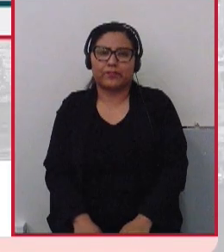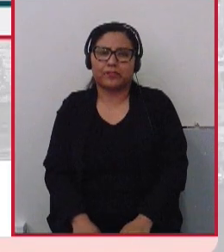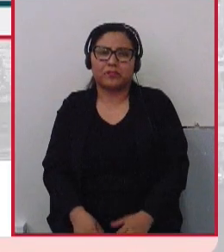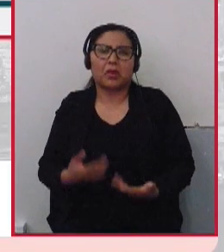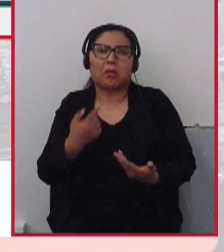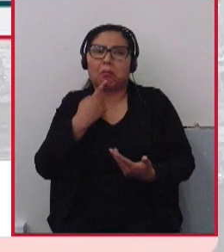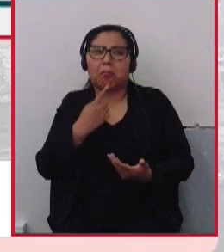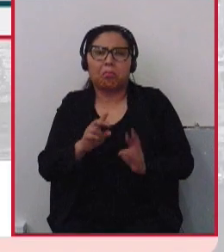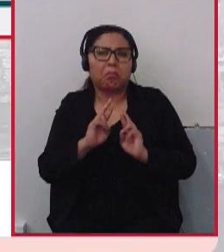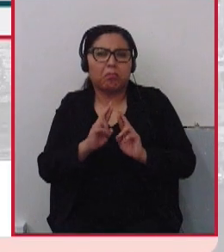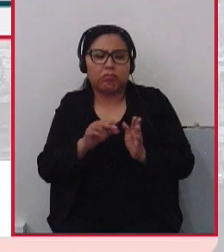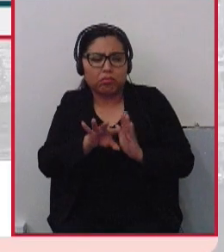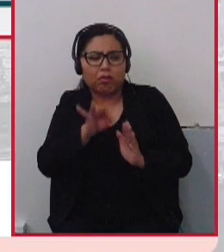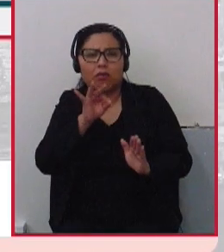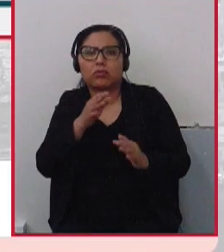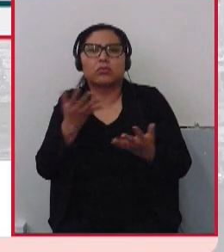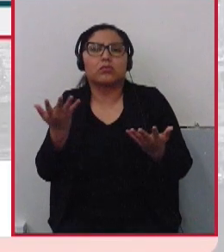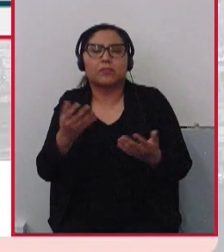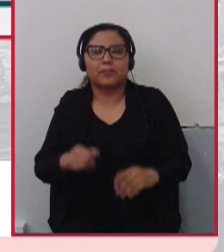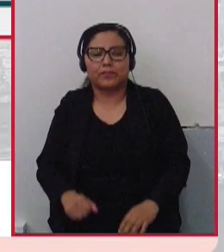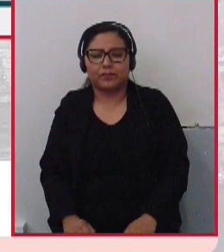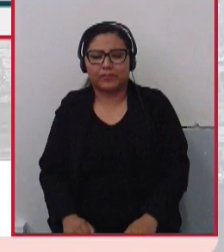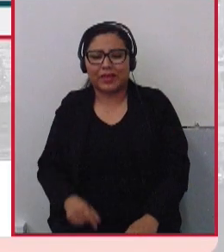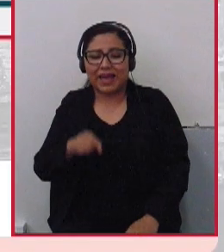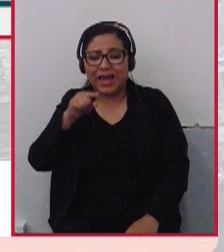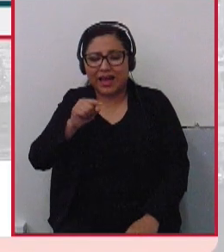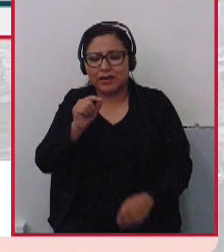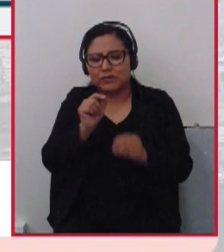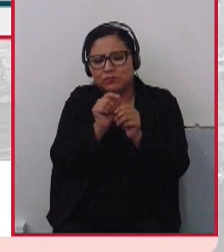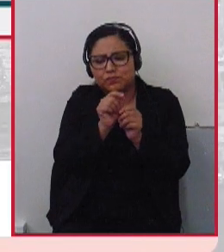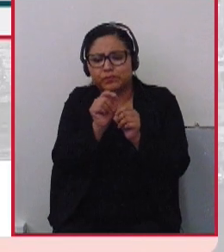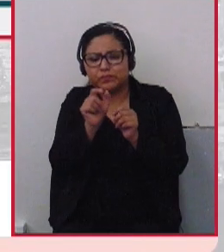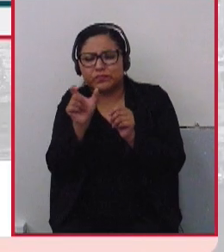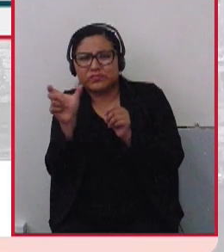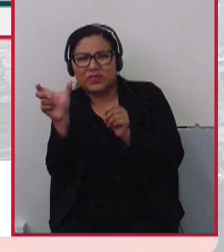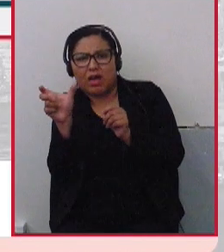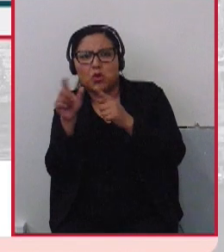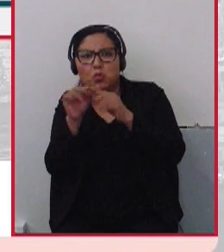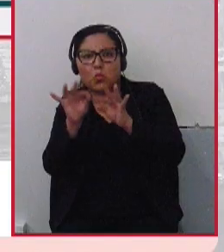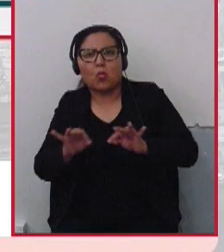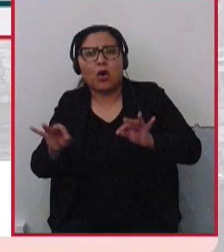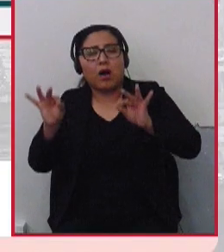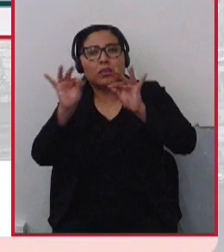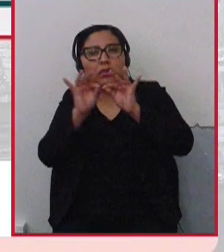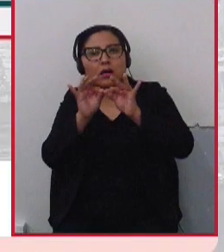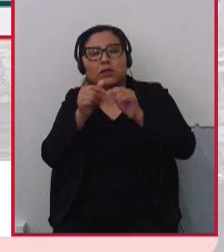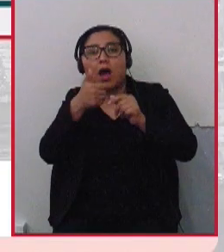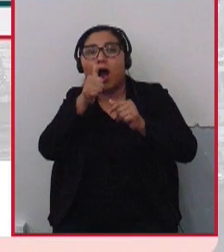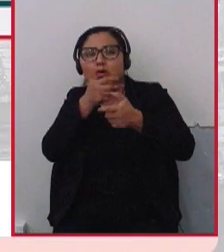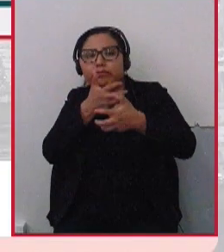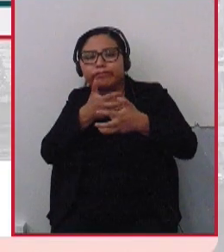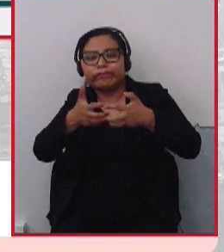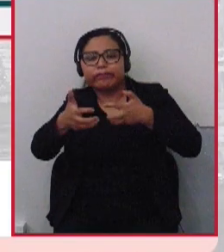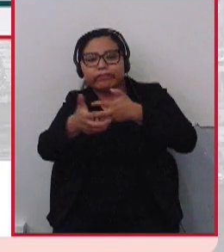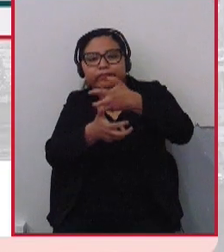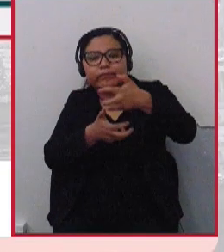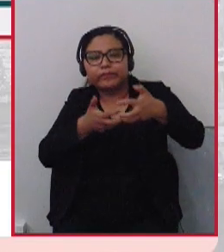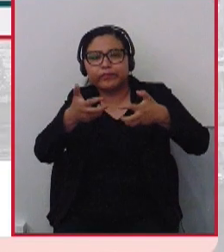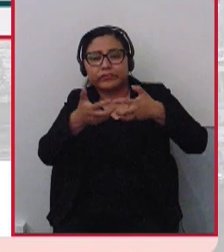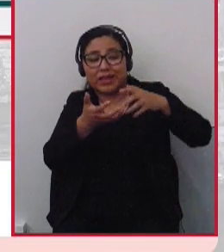qué detectó? Como un grado de importancia, el flujo de agua de fluidización a la